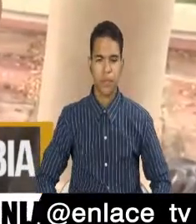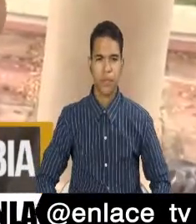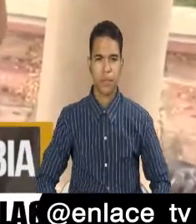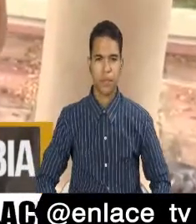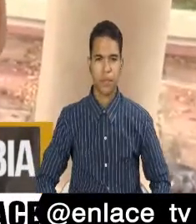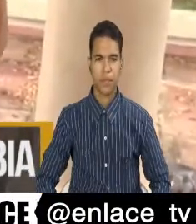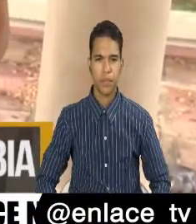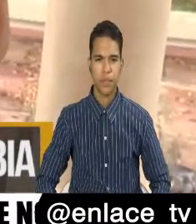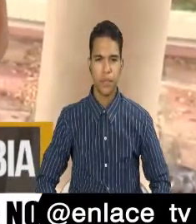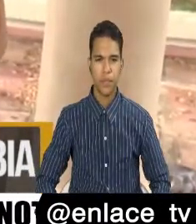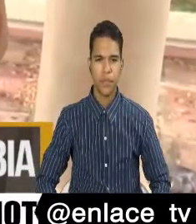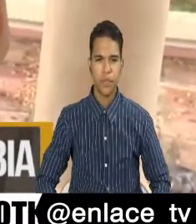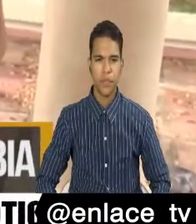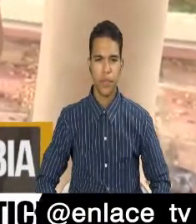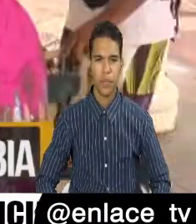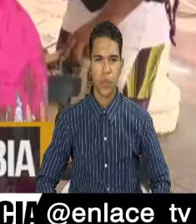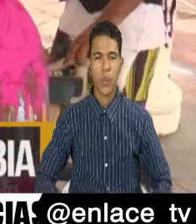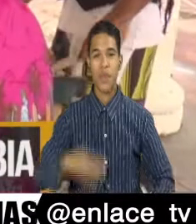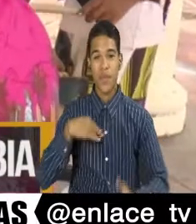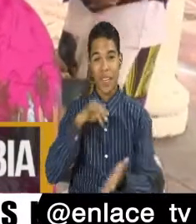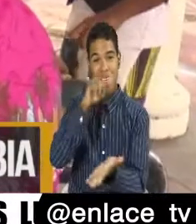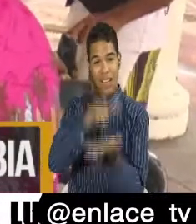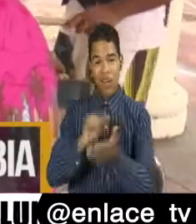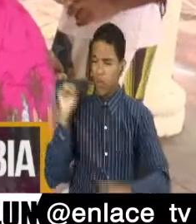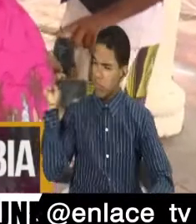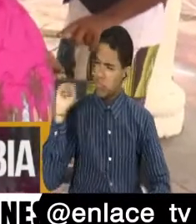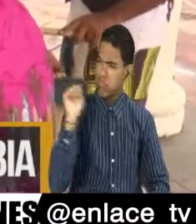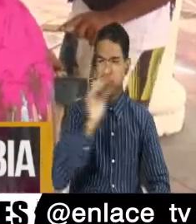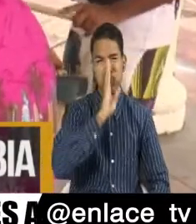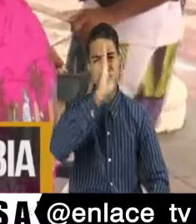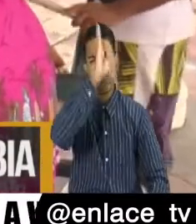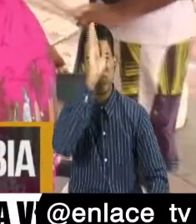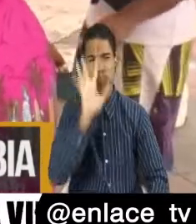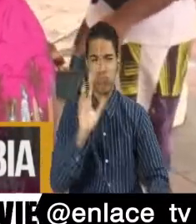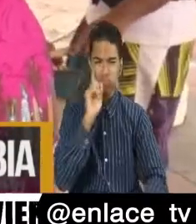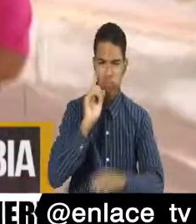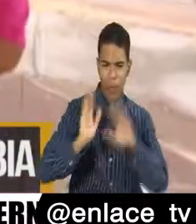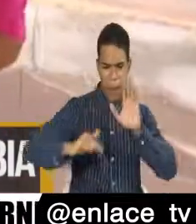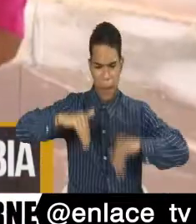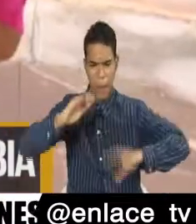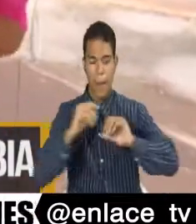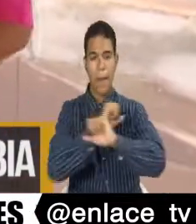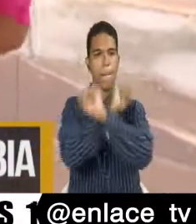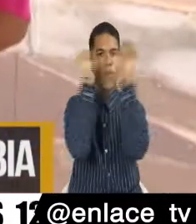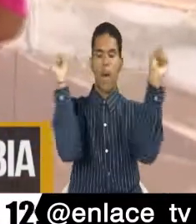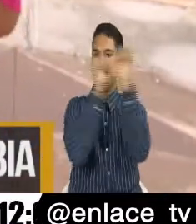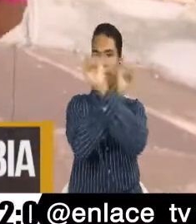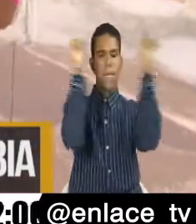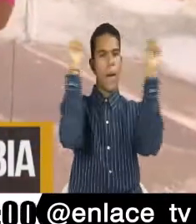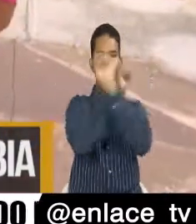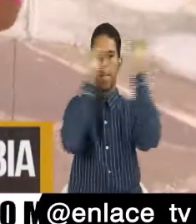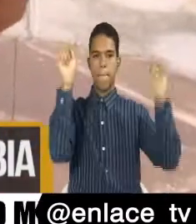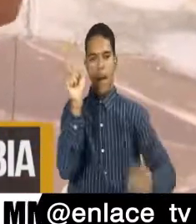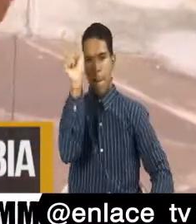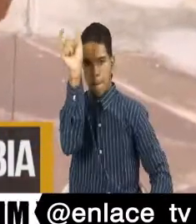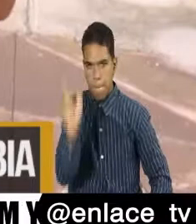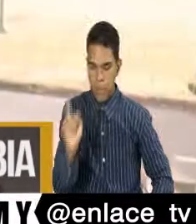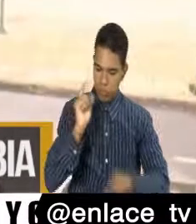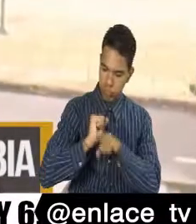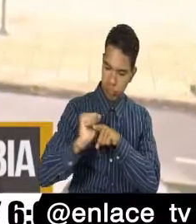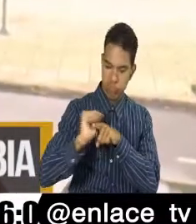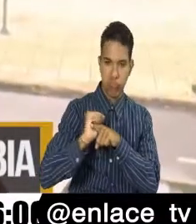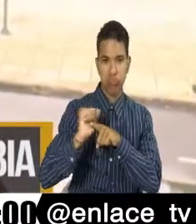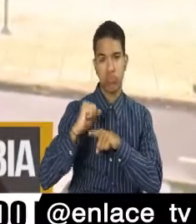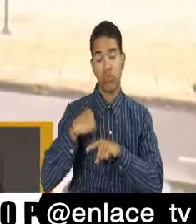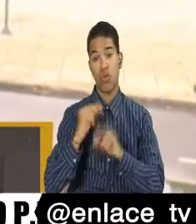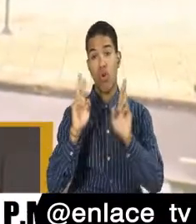Estos jóvenes amantes del género musical y tradicional y popular vienen ensayando cada mañana para lograr los mejores resultados. Súper bien,